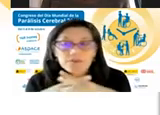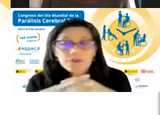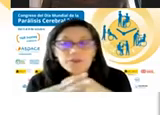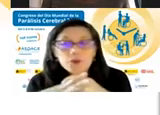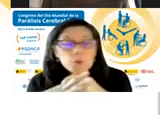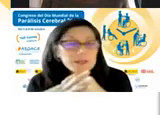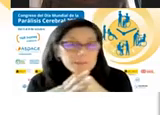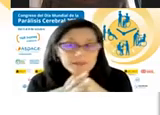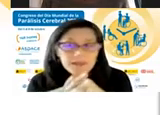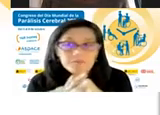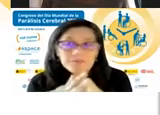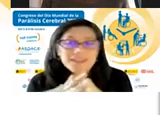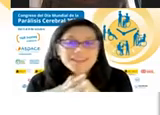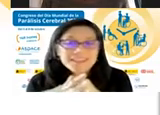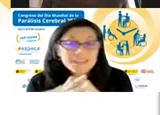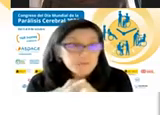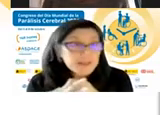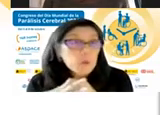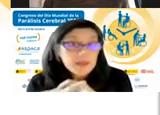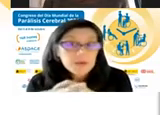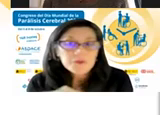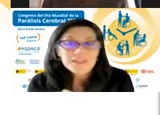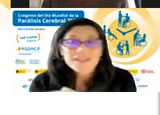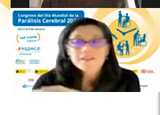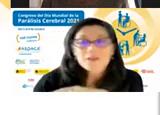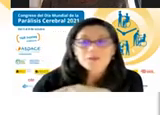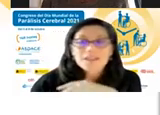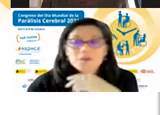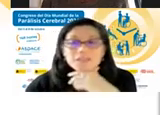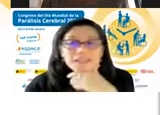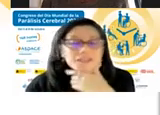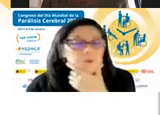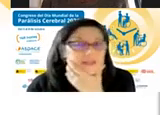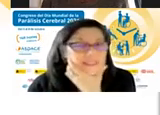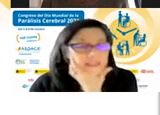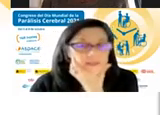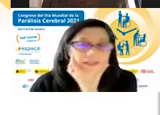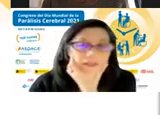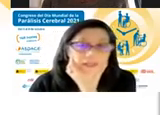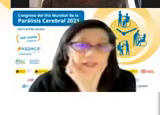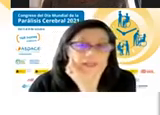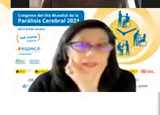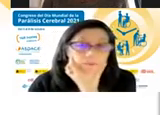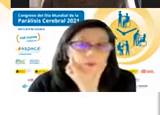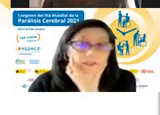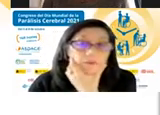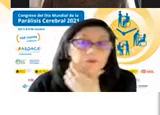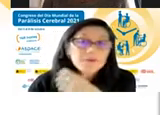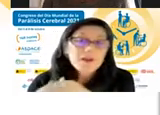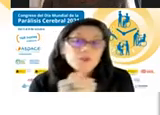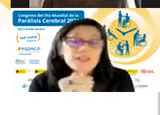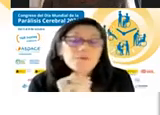de la Fundación Numen, en Madrid. Ser padre, cuidador y trabajador de hijos e hijas con parálisis cerebral. Y por